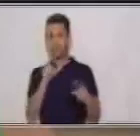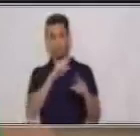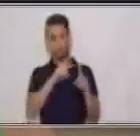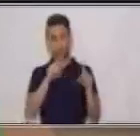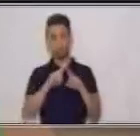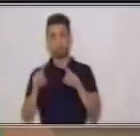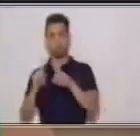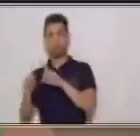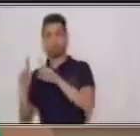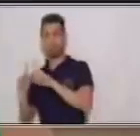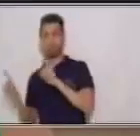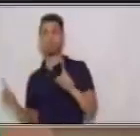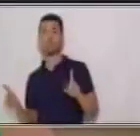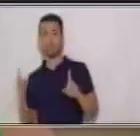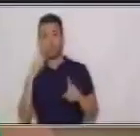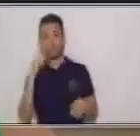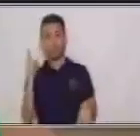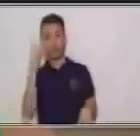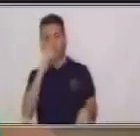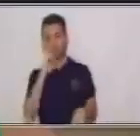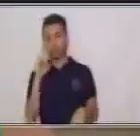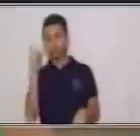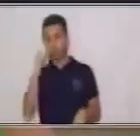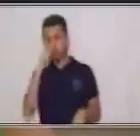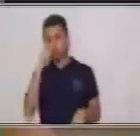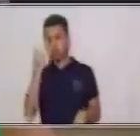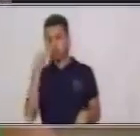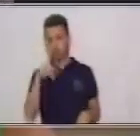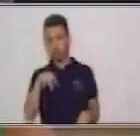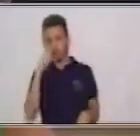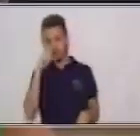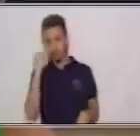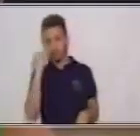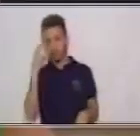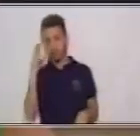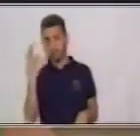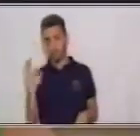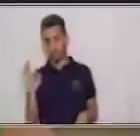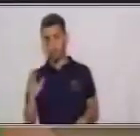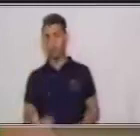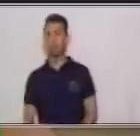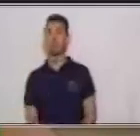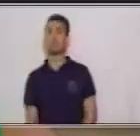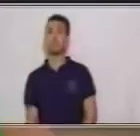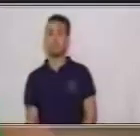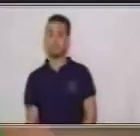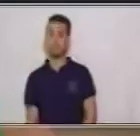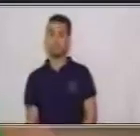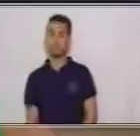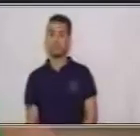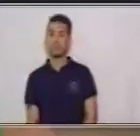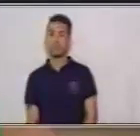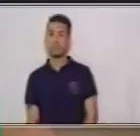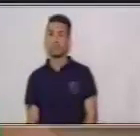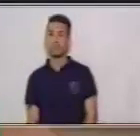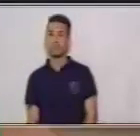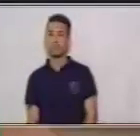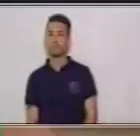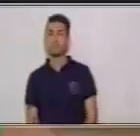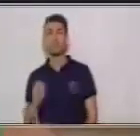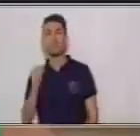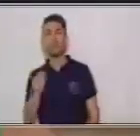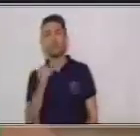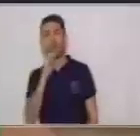tratar las funciones que tienen estos dentro de una oración o de un texto. Pero la pregunta acá es, ¿qué es el